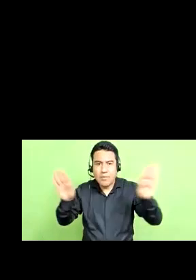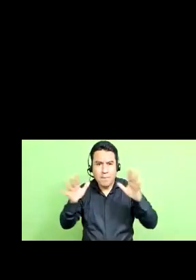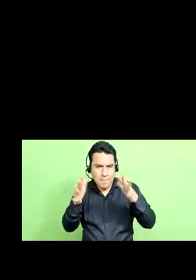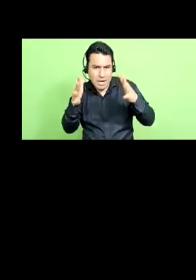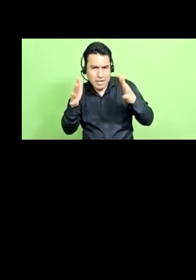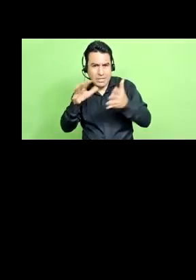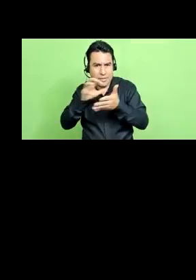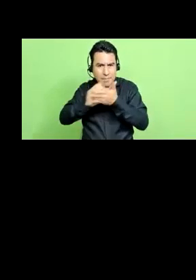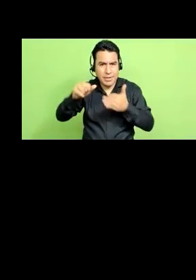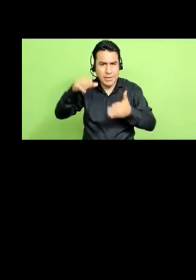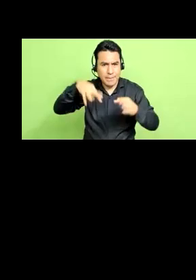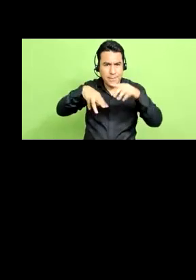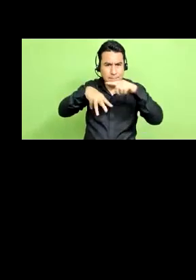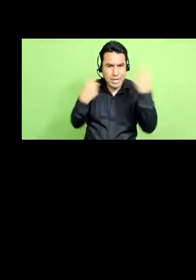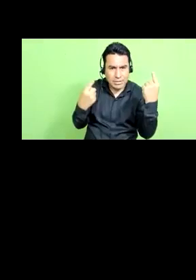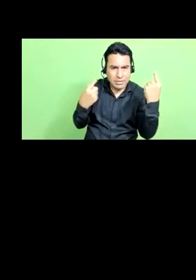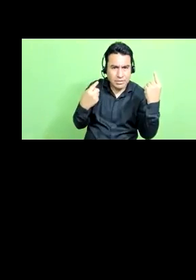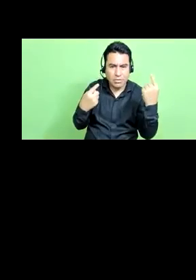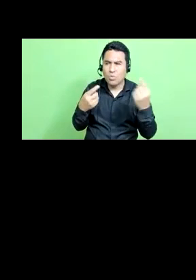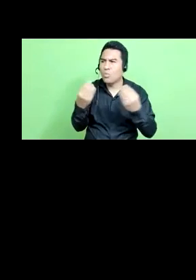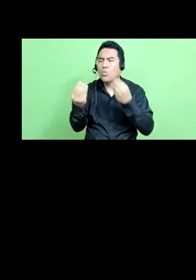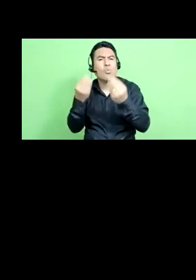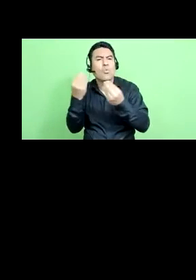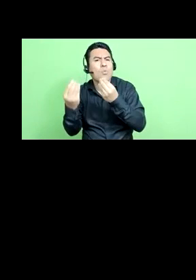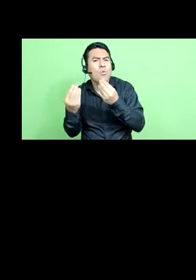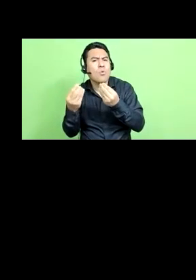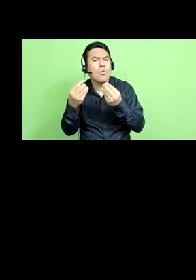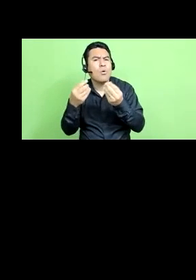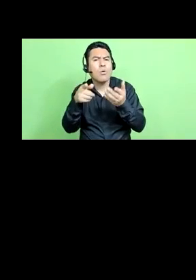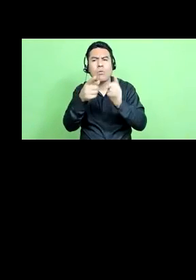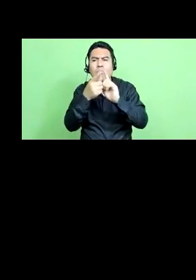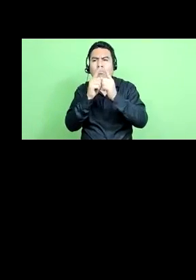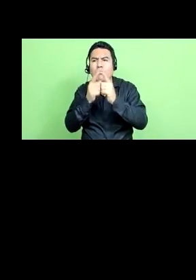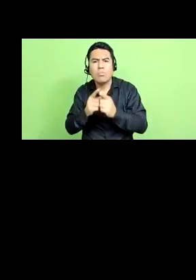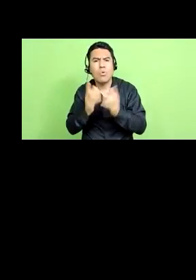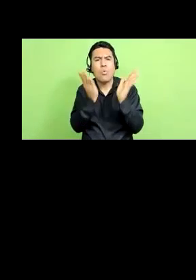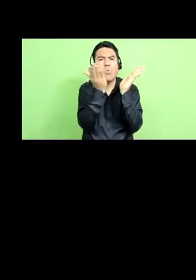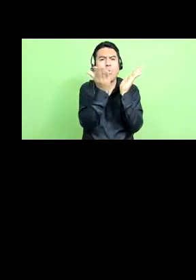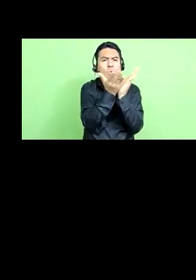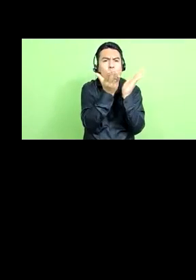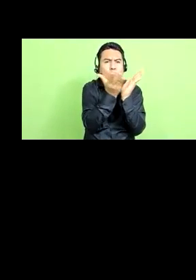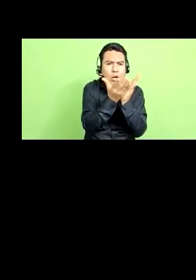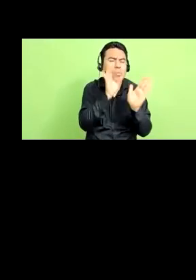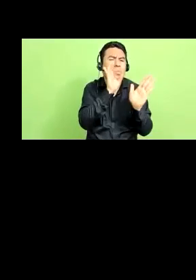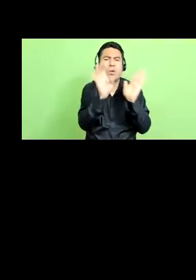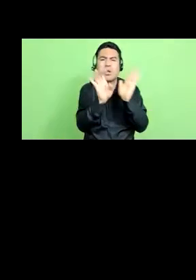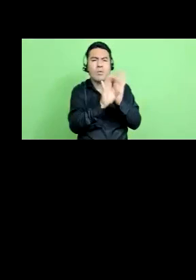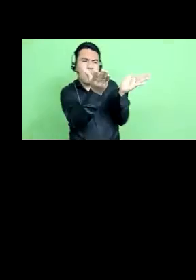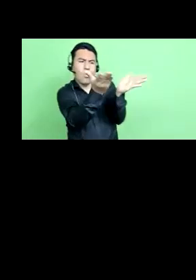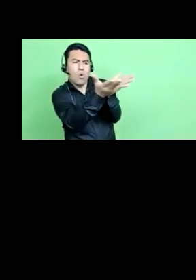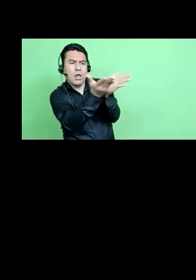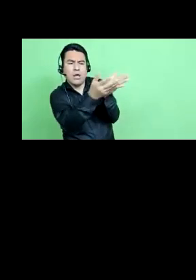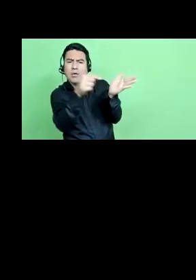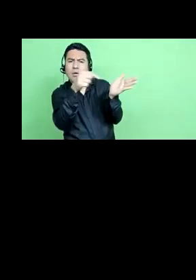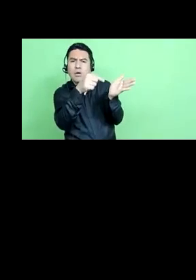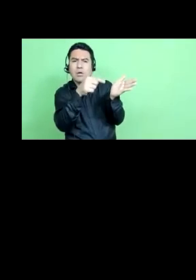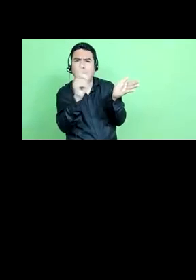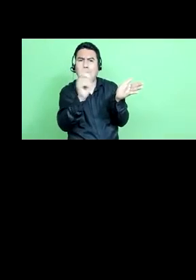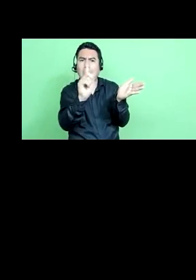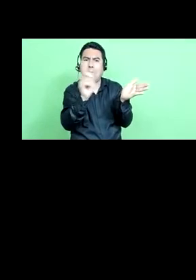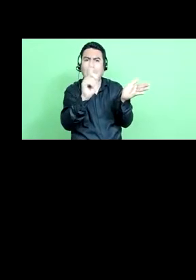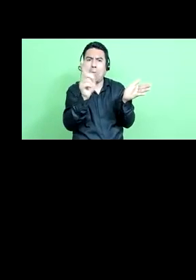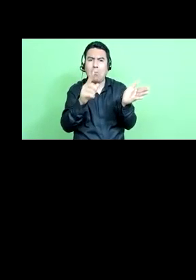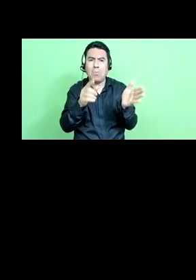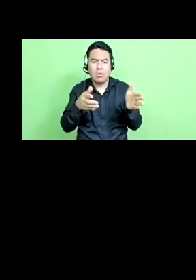cómo se manejaría de aquí en adelante para colegios que no cuentan o que no están obligados a tener un